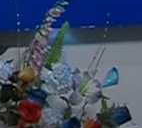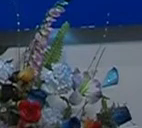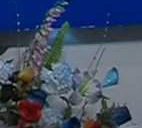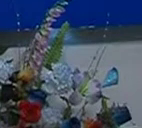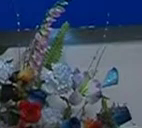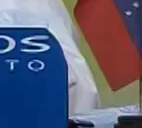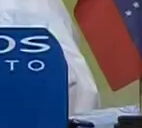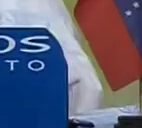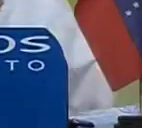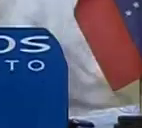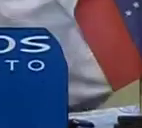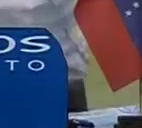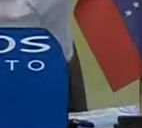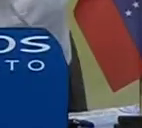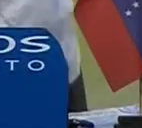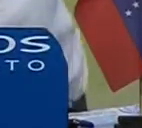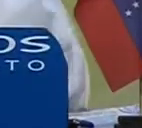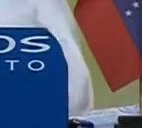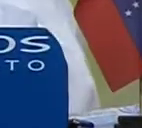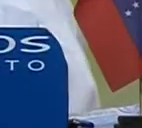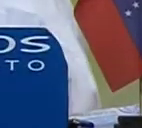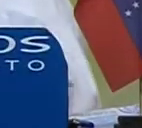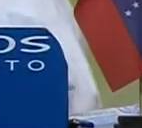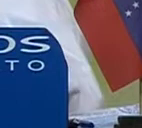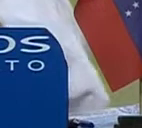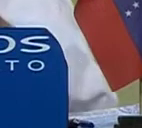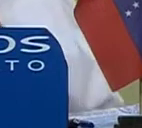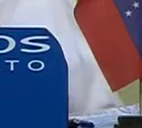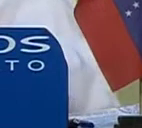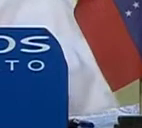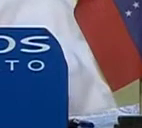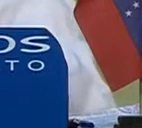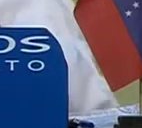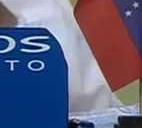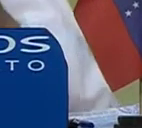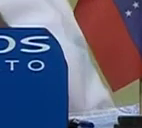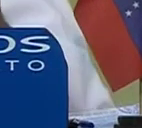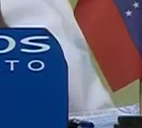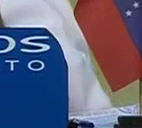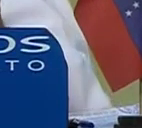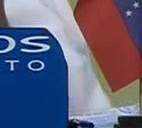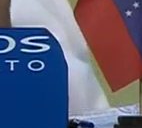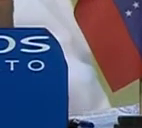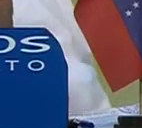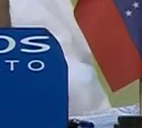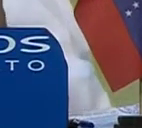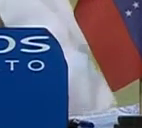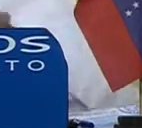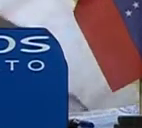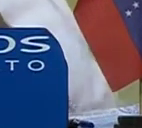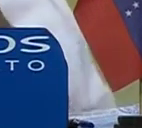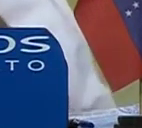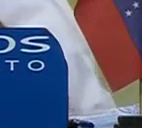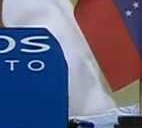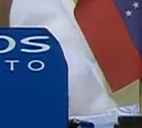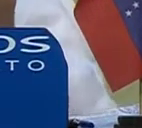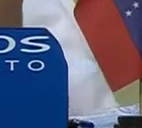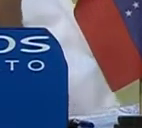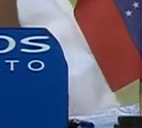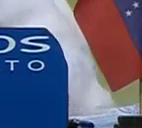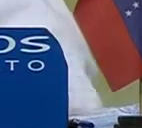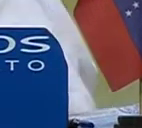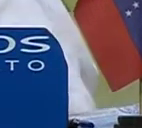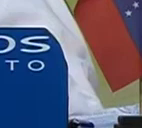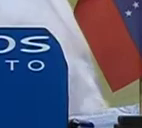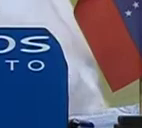estar arriendado con ese freno puesto. La mujercita debe estar al lado chequeando a ver si el hombre se queda